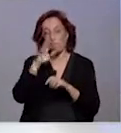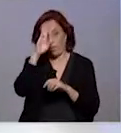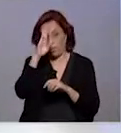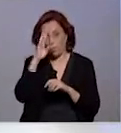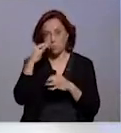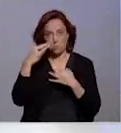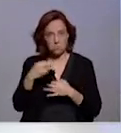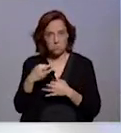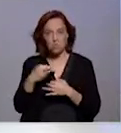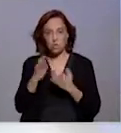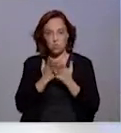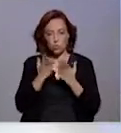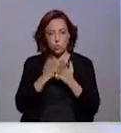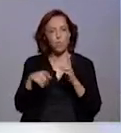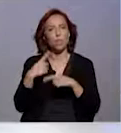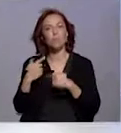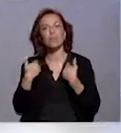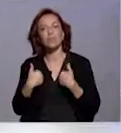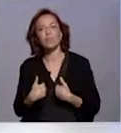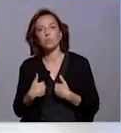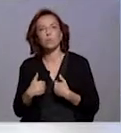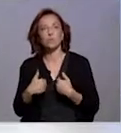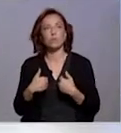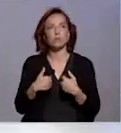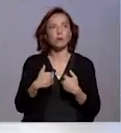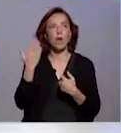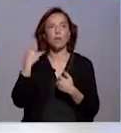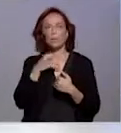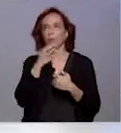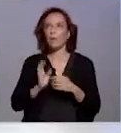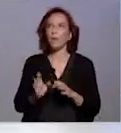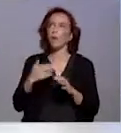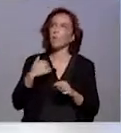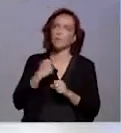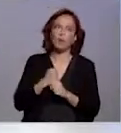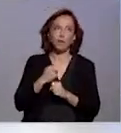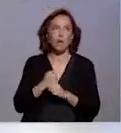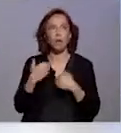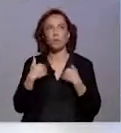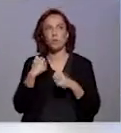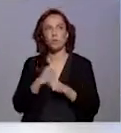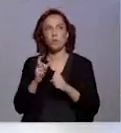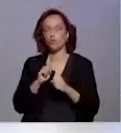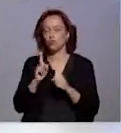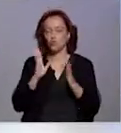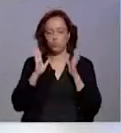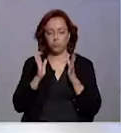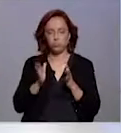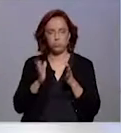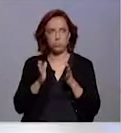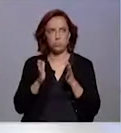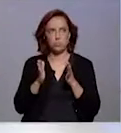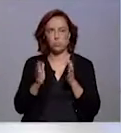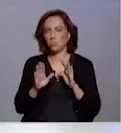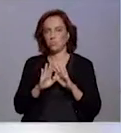en esto de las actitudes es decir en algunos casos ante los empleados sean bueno esta es mi tarea está mi función yo no me salgo de esto eso